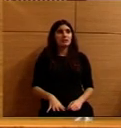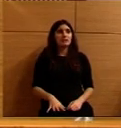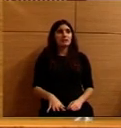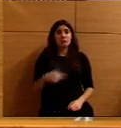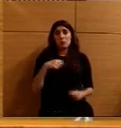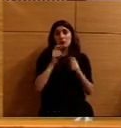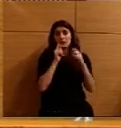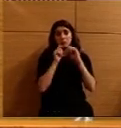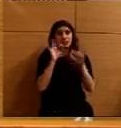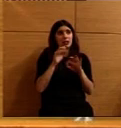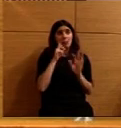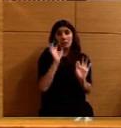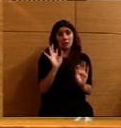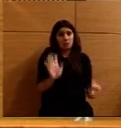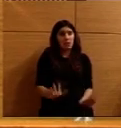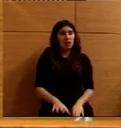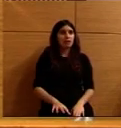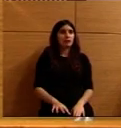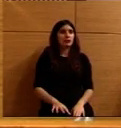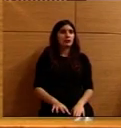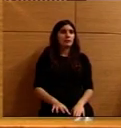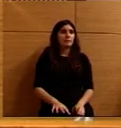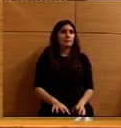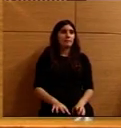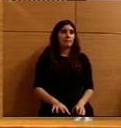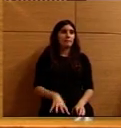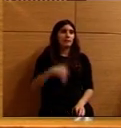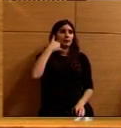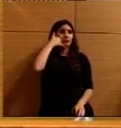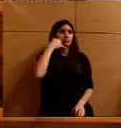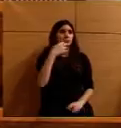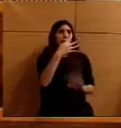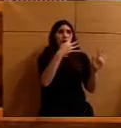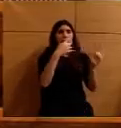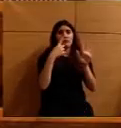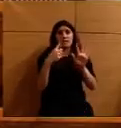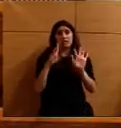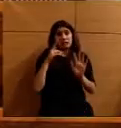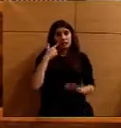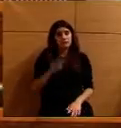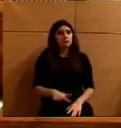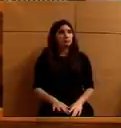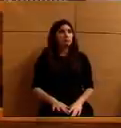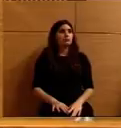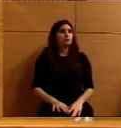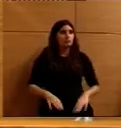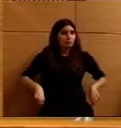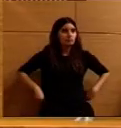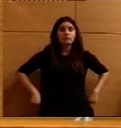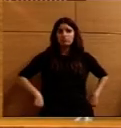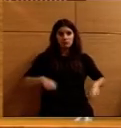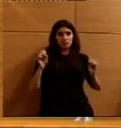responder, y no me salía peligroso. Y he contestado porque sale el prefijo 96, vale, si ves que es la provincia. Pero